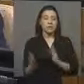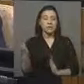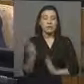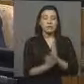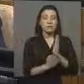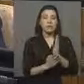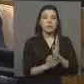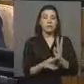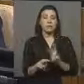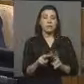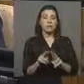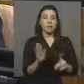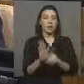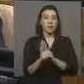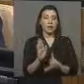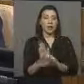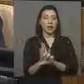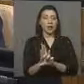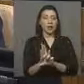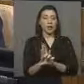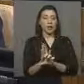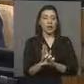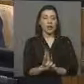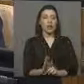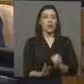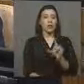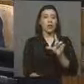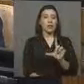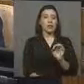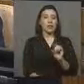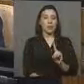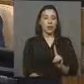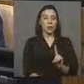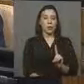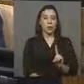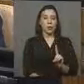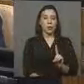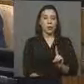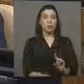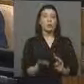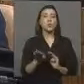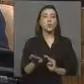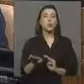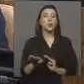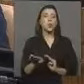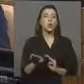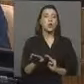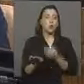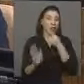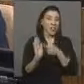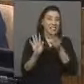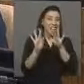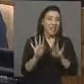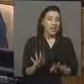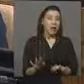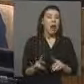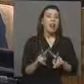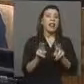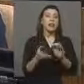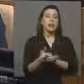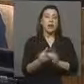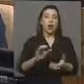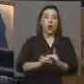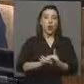instauró este decreto de ley número 701, que favorecieron, como lo dice el informe, escenarios de colusión.